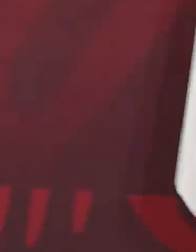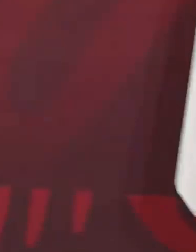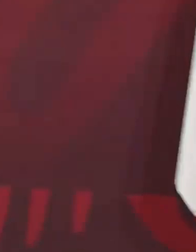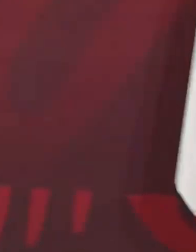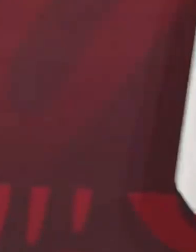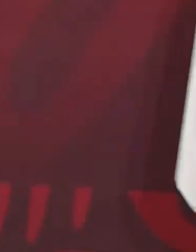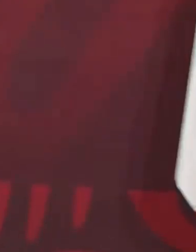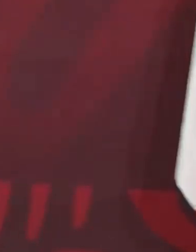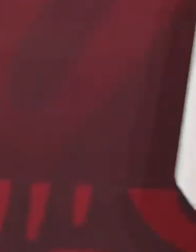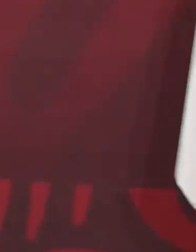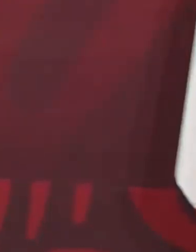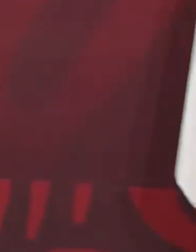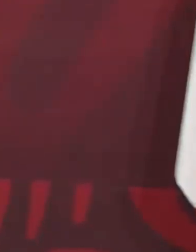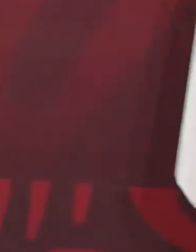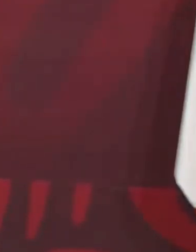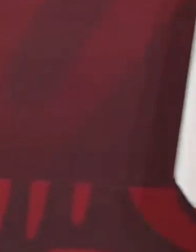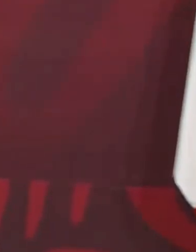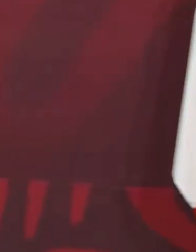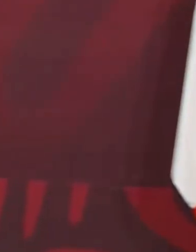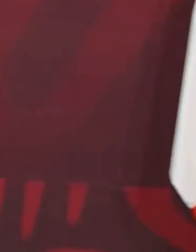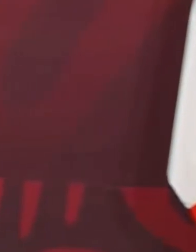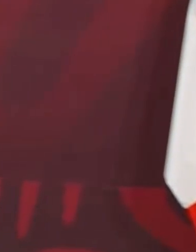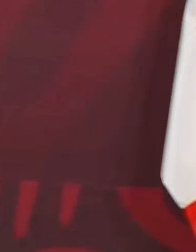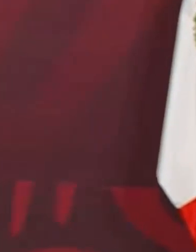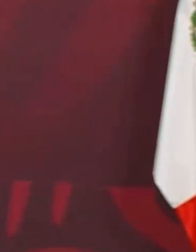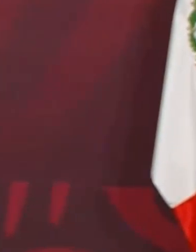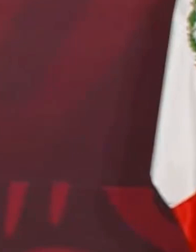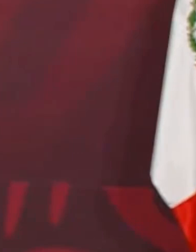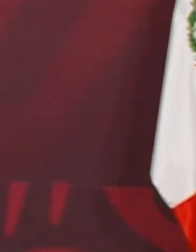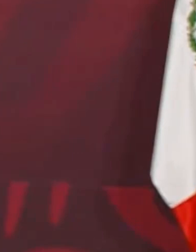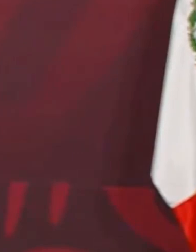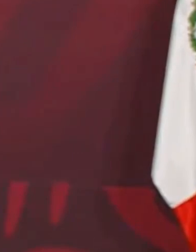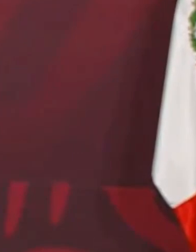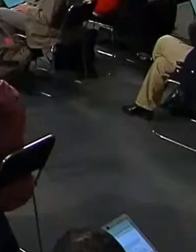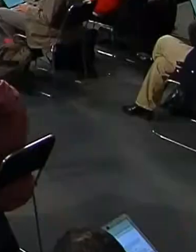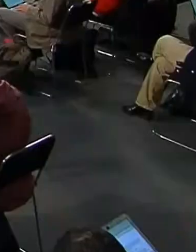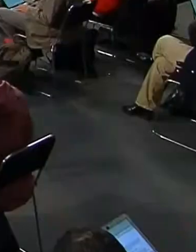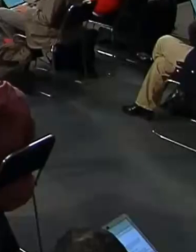estamos buscando mecanismos. Atentaron contra Ciro.